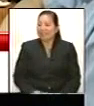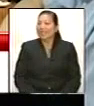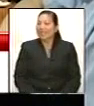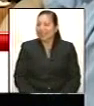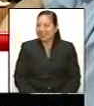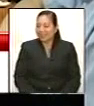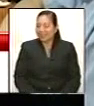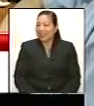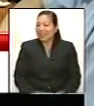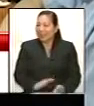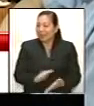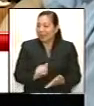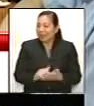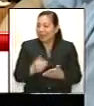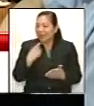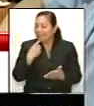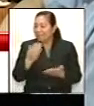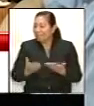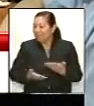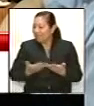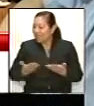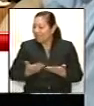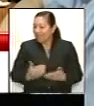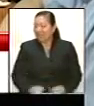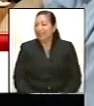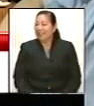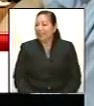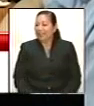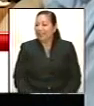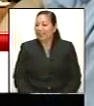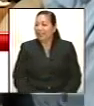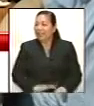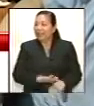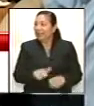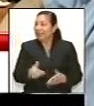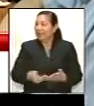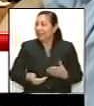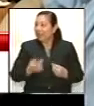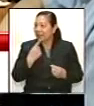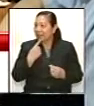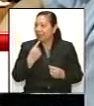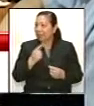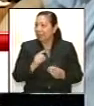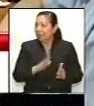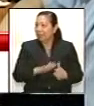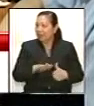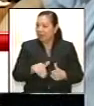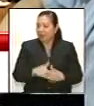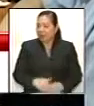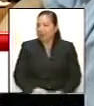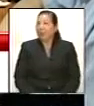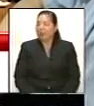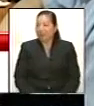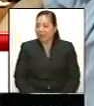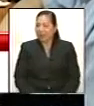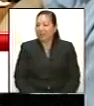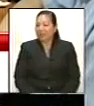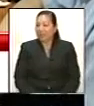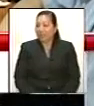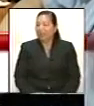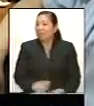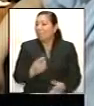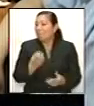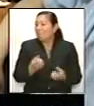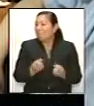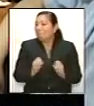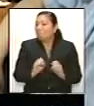tipo de desfase entre lo que nosotros buscamos como funcionarios, ¿no? Entonces, por ejemplo, para evitar esa situación donde recibimos un caso